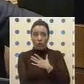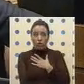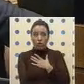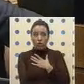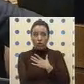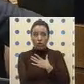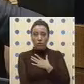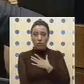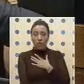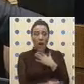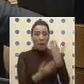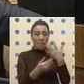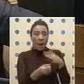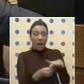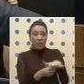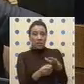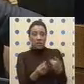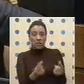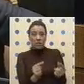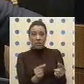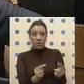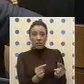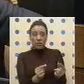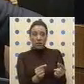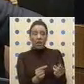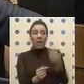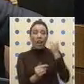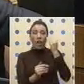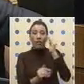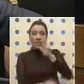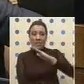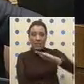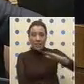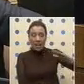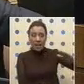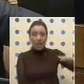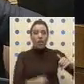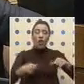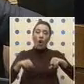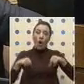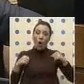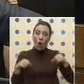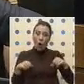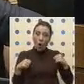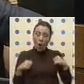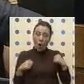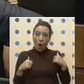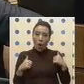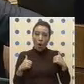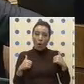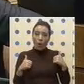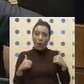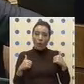las precarias condiciones en las que nuestros niños, nuestros jóvenes, nuestros menores,